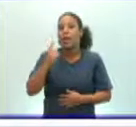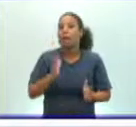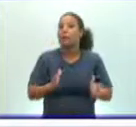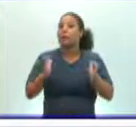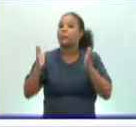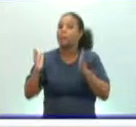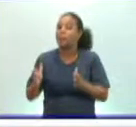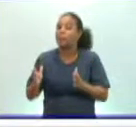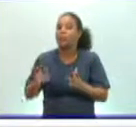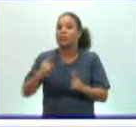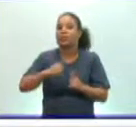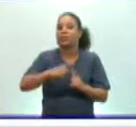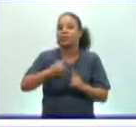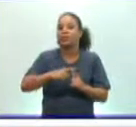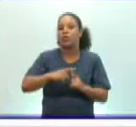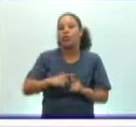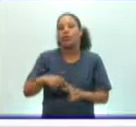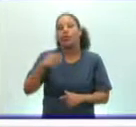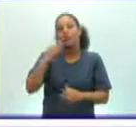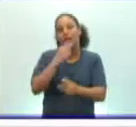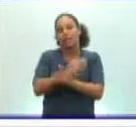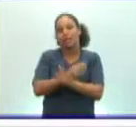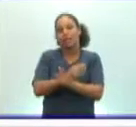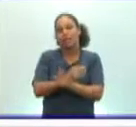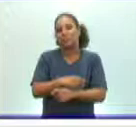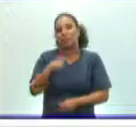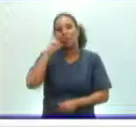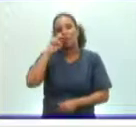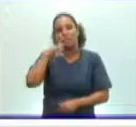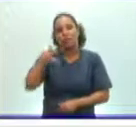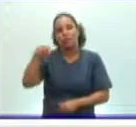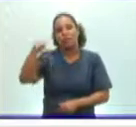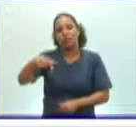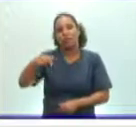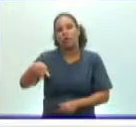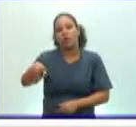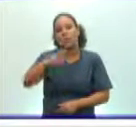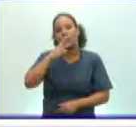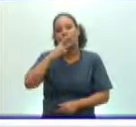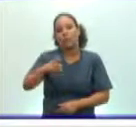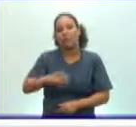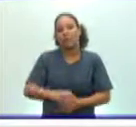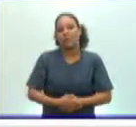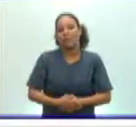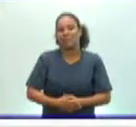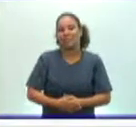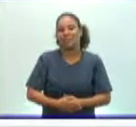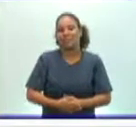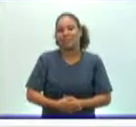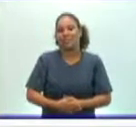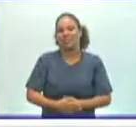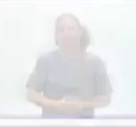del teorema de las transversales. Verifica ahora tu respuesta.